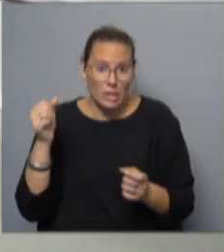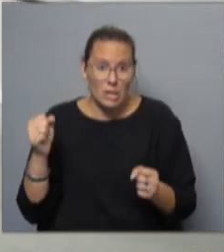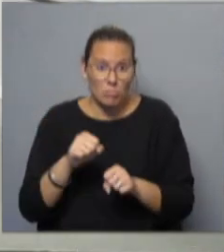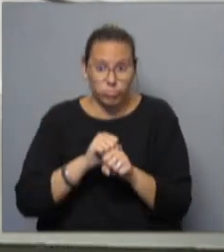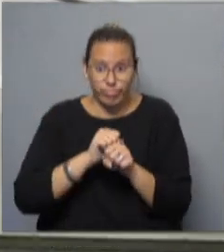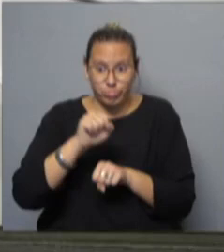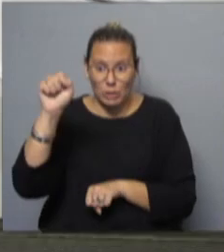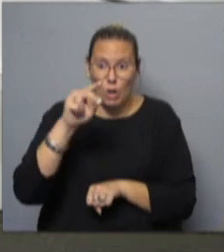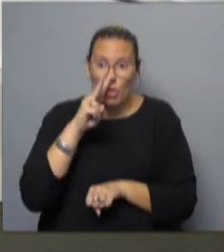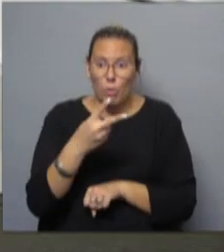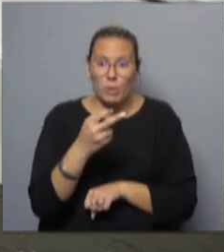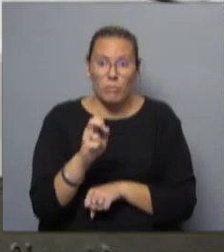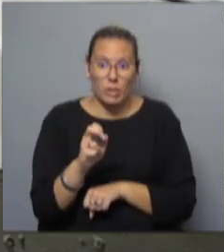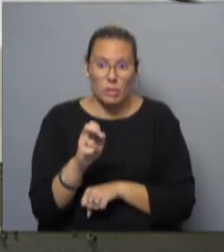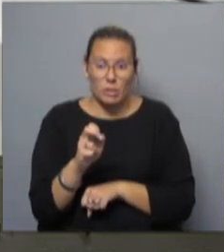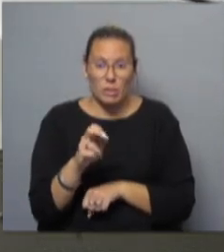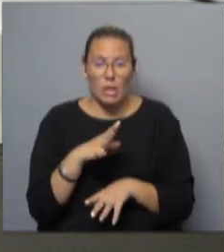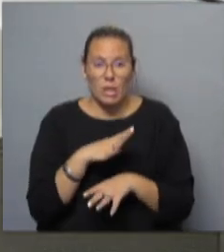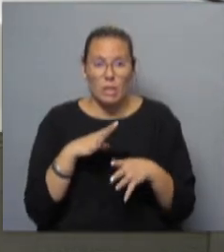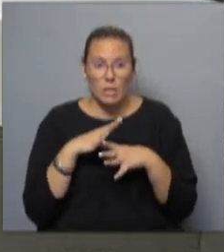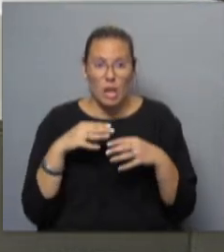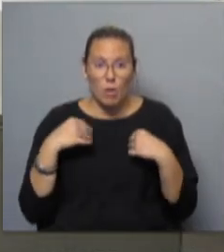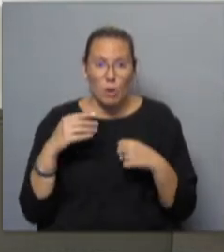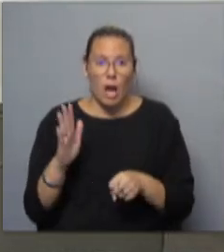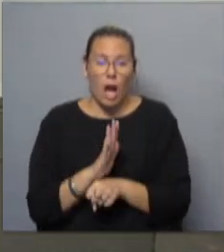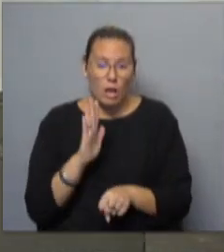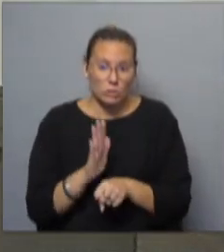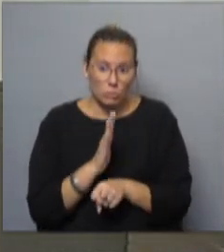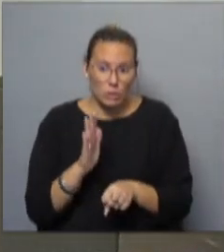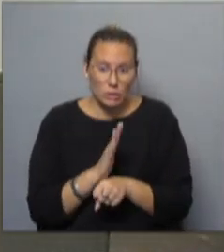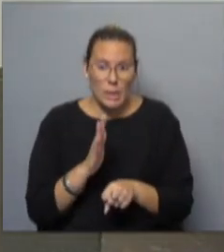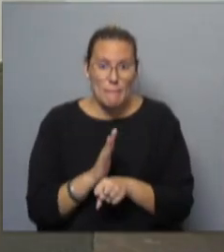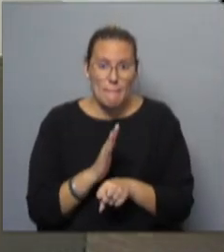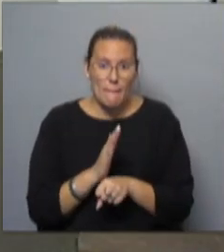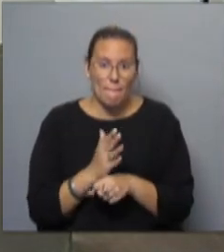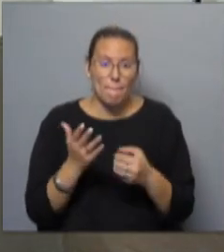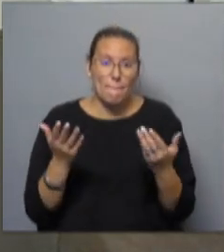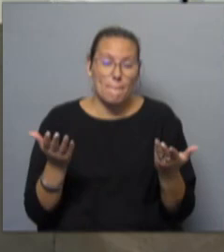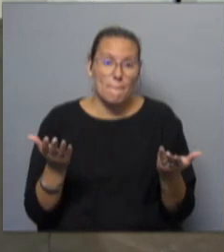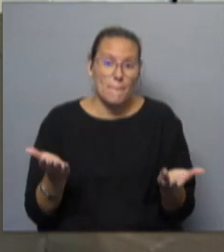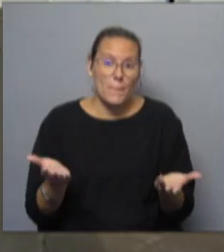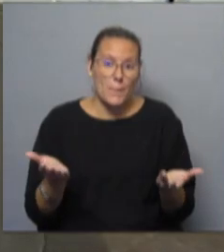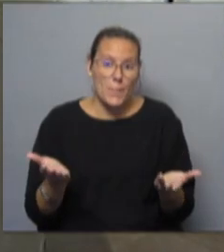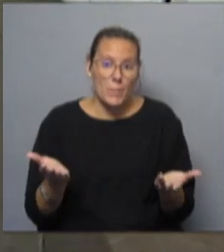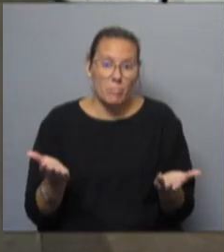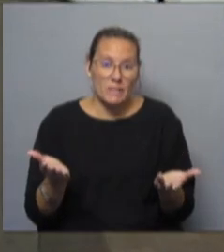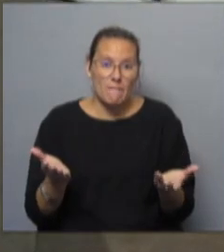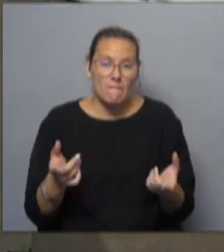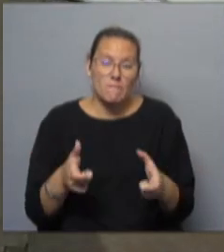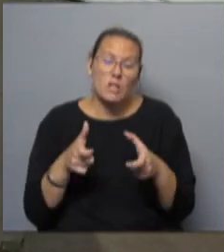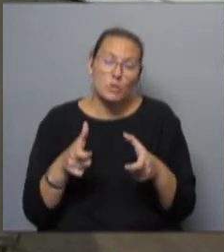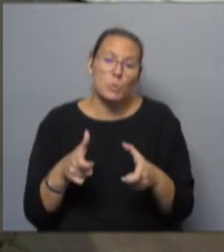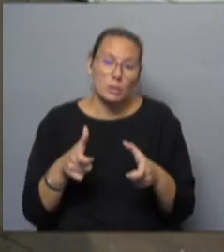en 2020 de la escuela de actuación y bueno te deseamos todo lo mejor